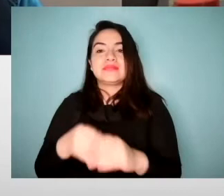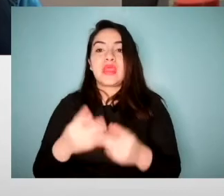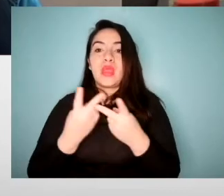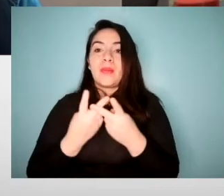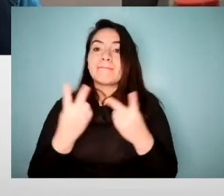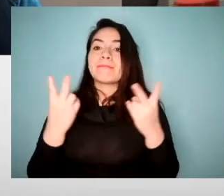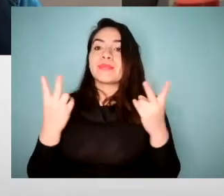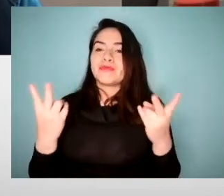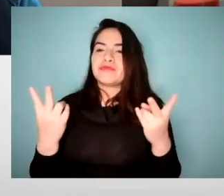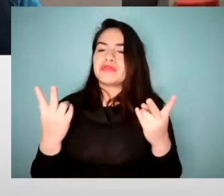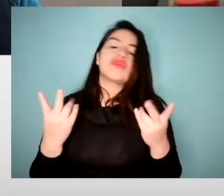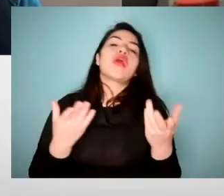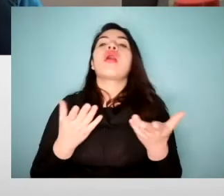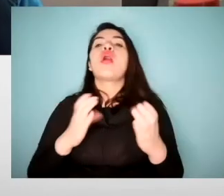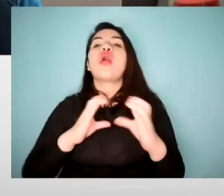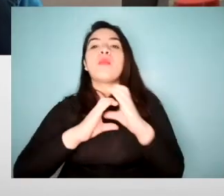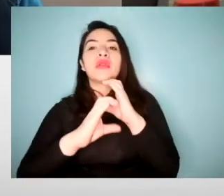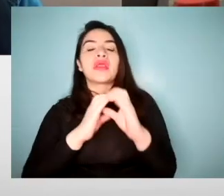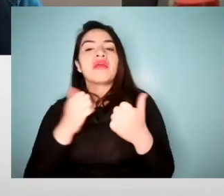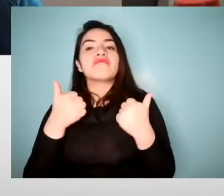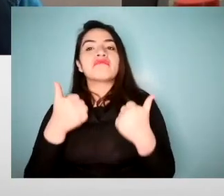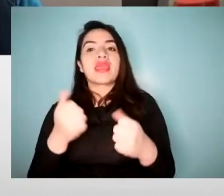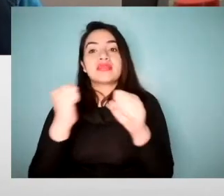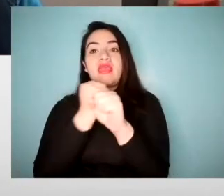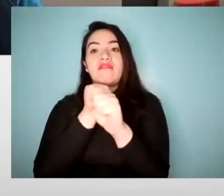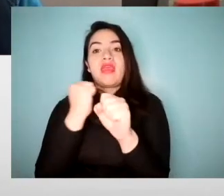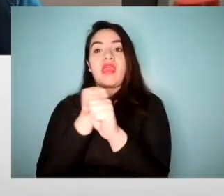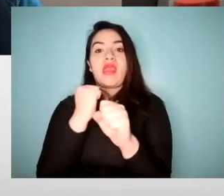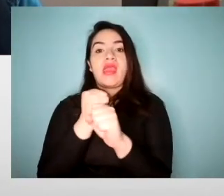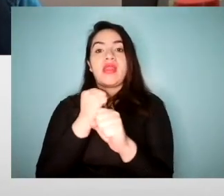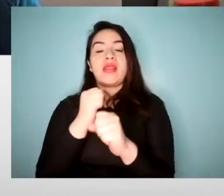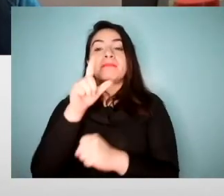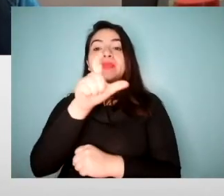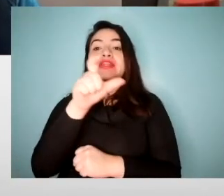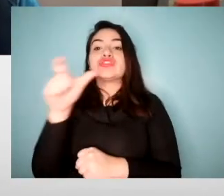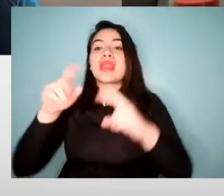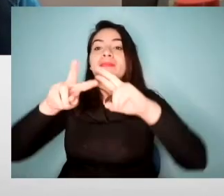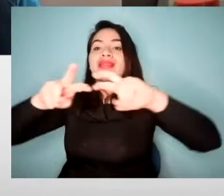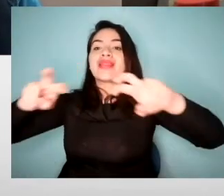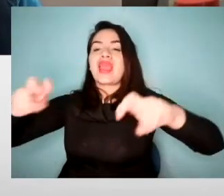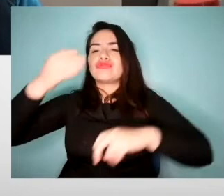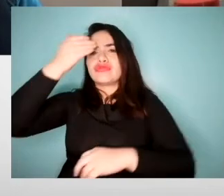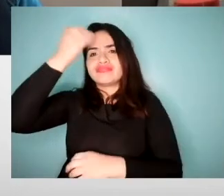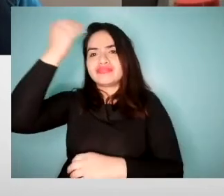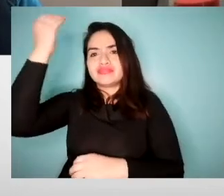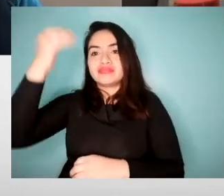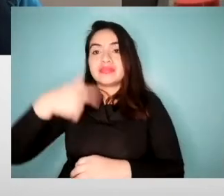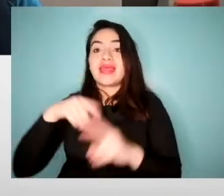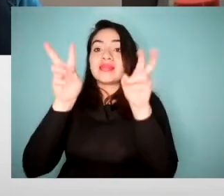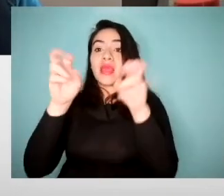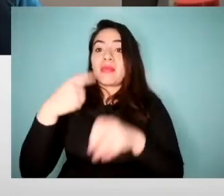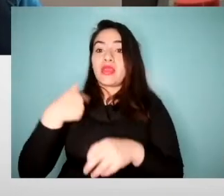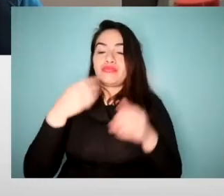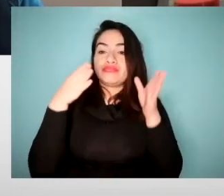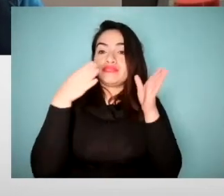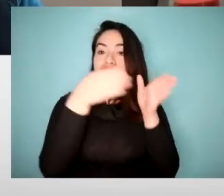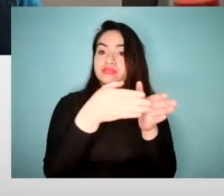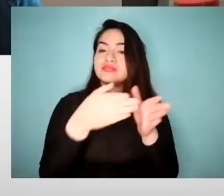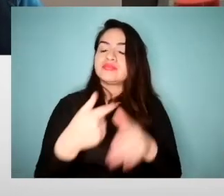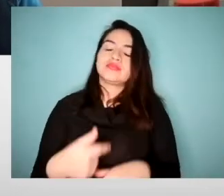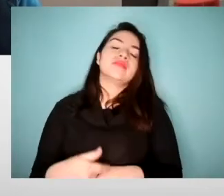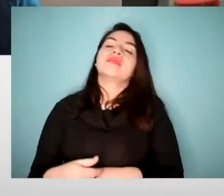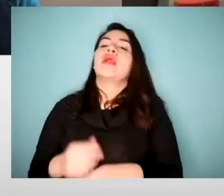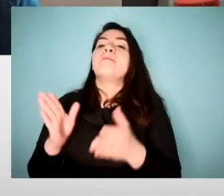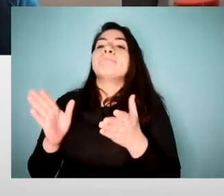bien, trabajé con investigadores muy connotados en el área a la que me dedico, Así que eso, por supuesto, que potenció